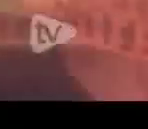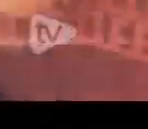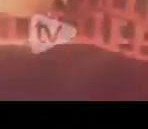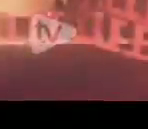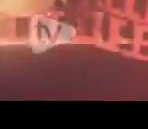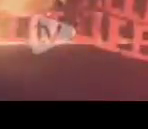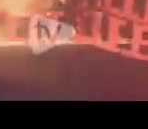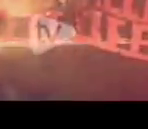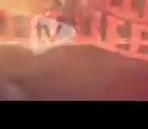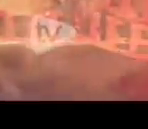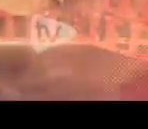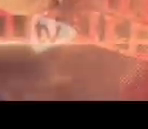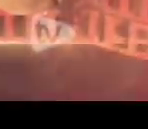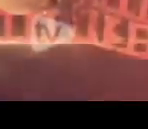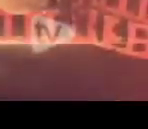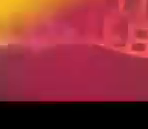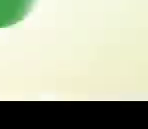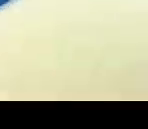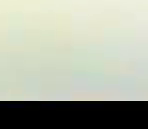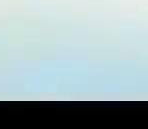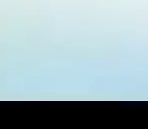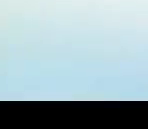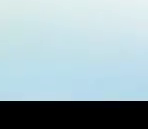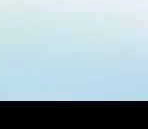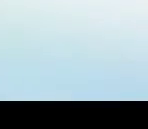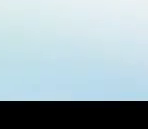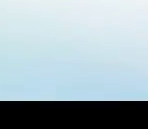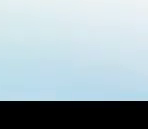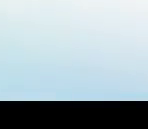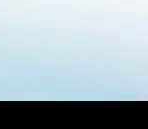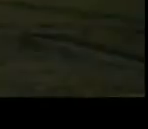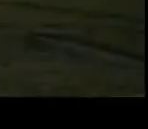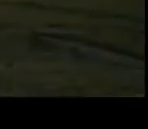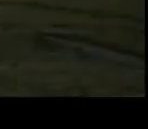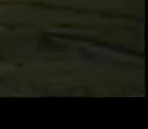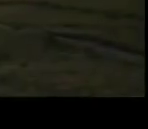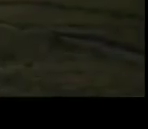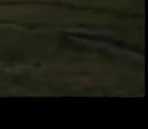sobre Periodismo. Este domingo a las 9 de la noche por Ecuador TV.